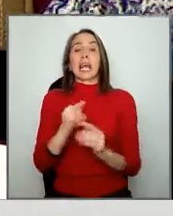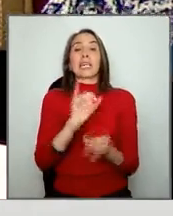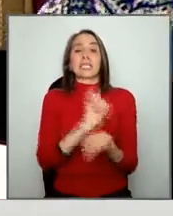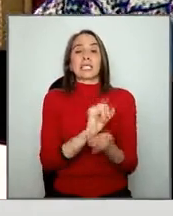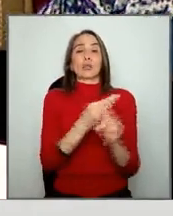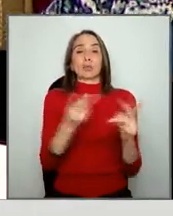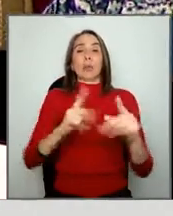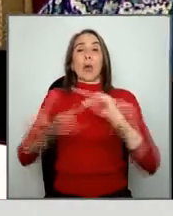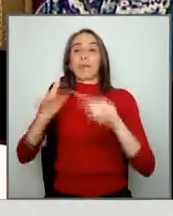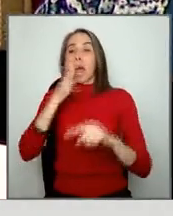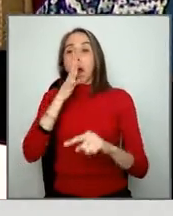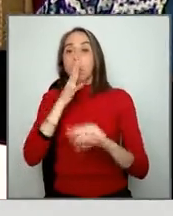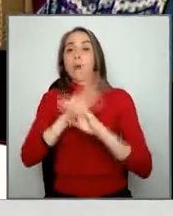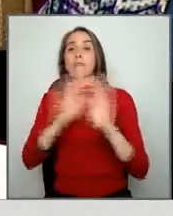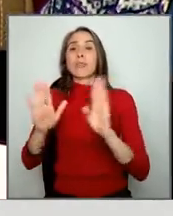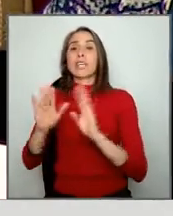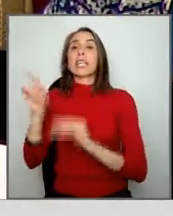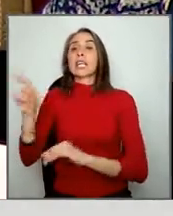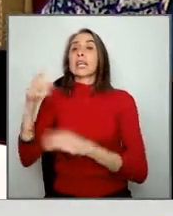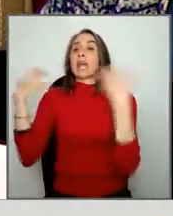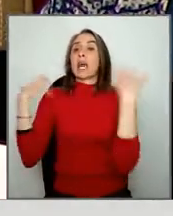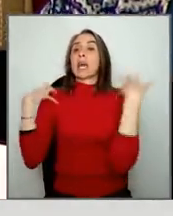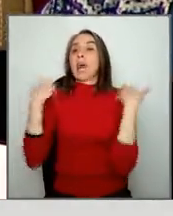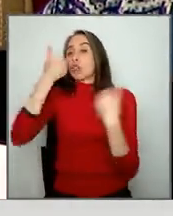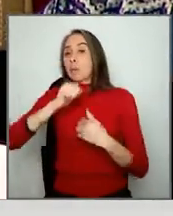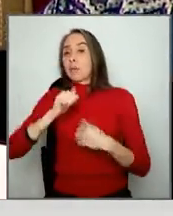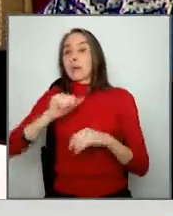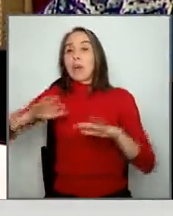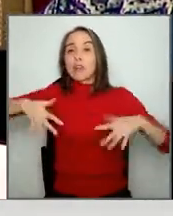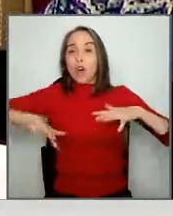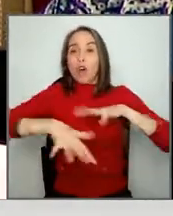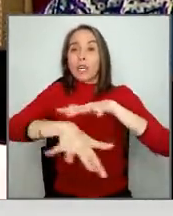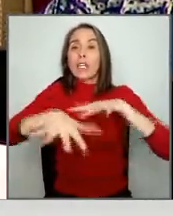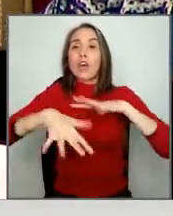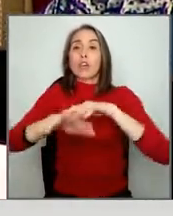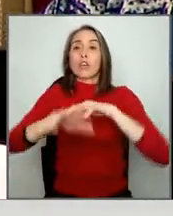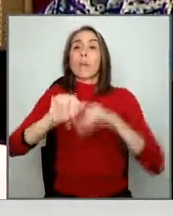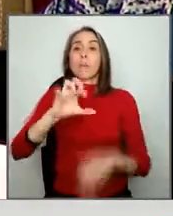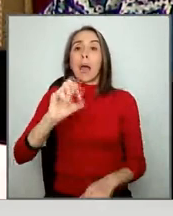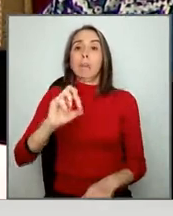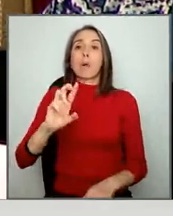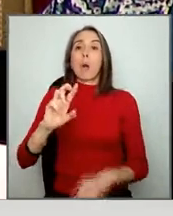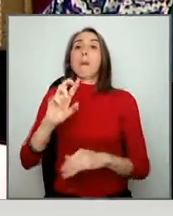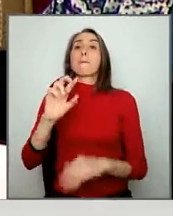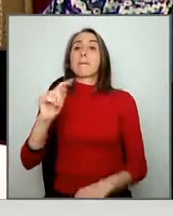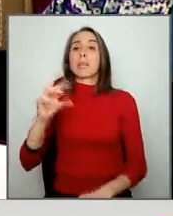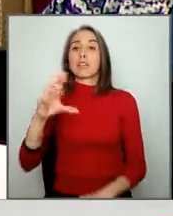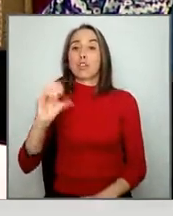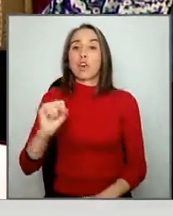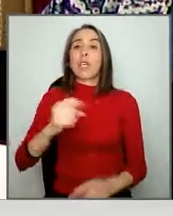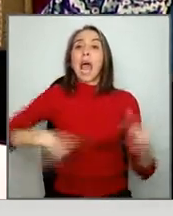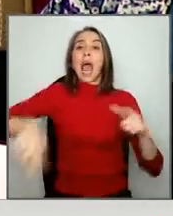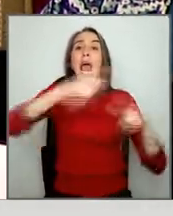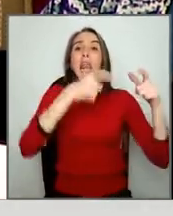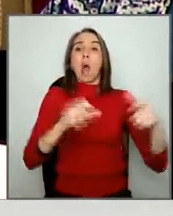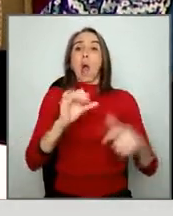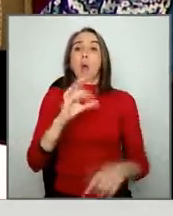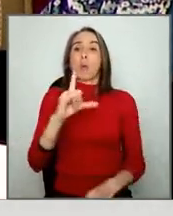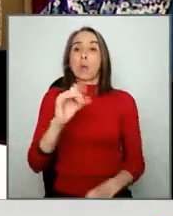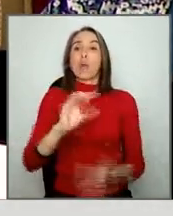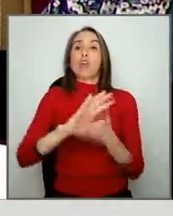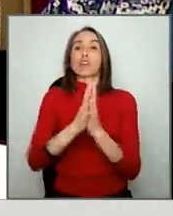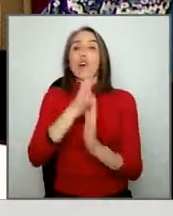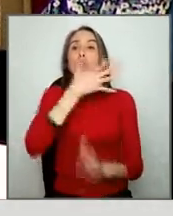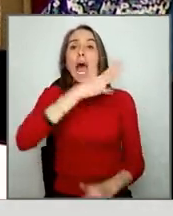este sistema privado las los Ríos El río Mai por la provincia de petorca la laguna culeo Y así todos los cuerpos de agua que existen